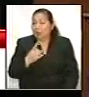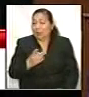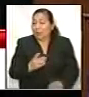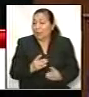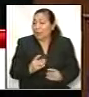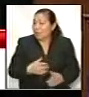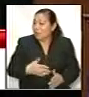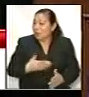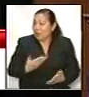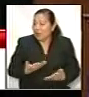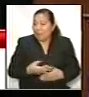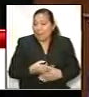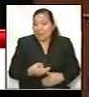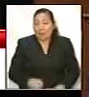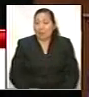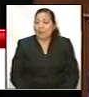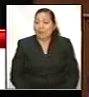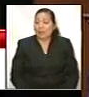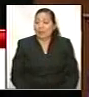distritos, no podemos crear provincias.